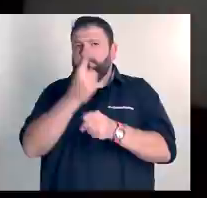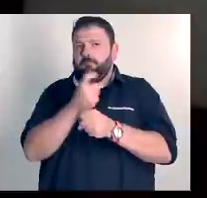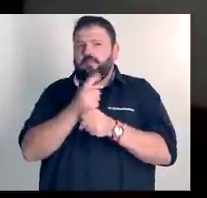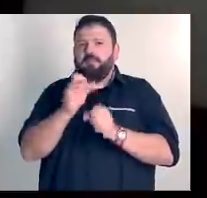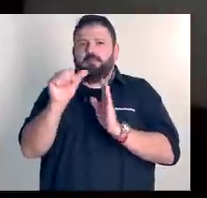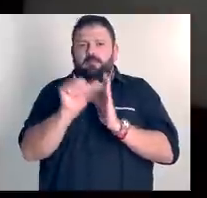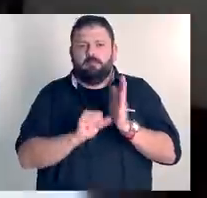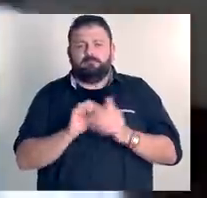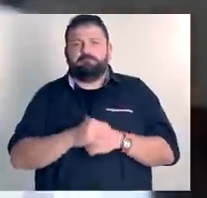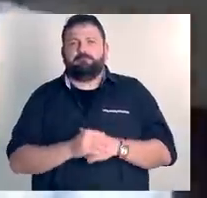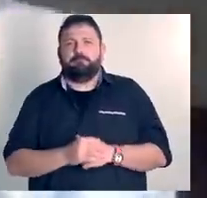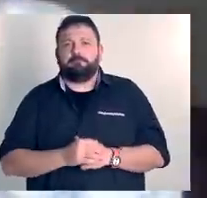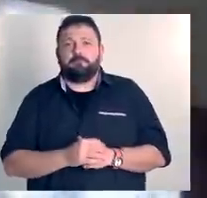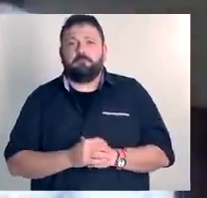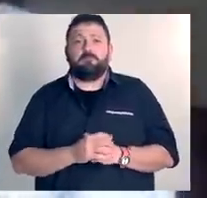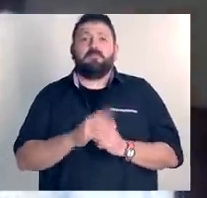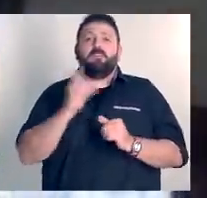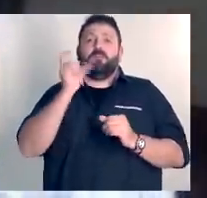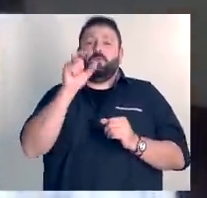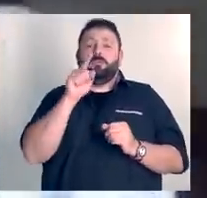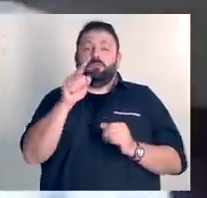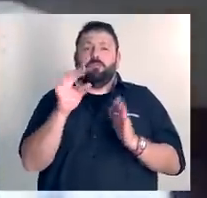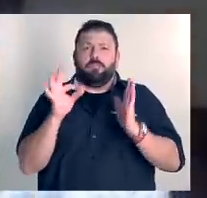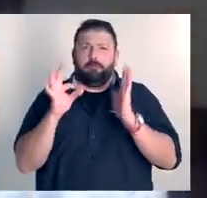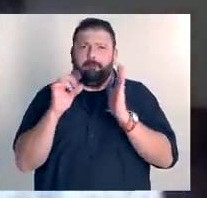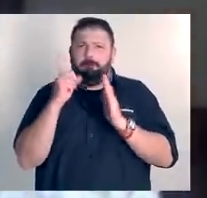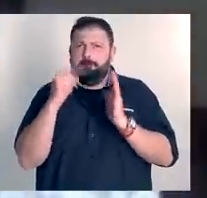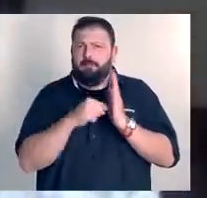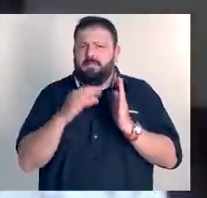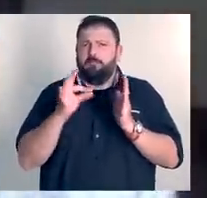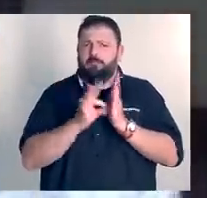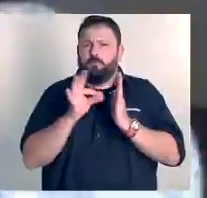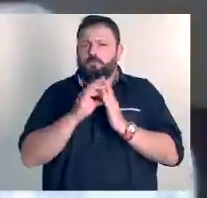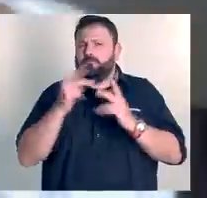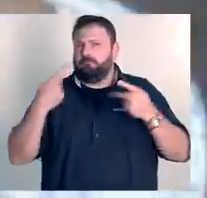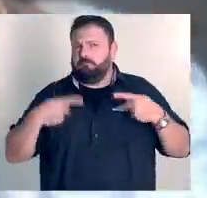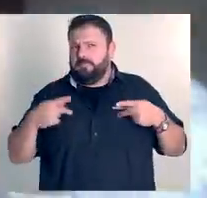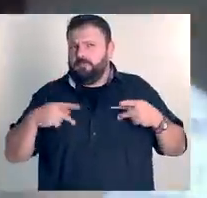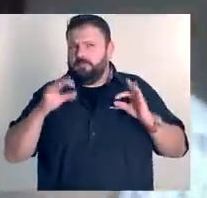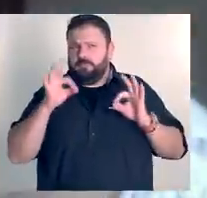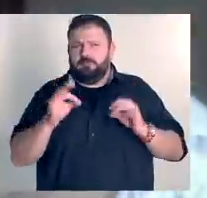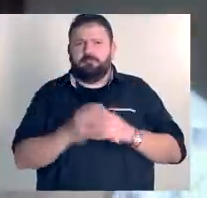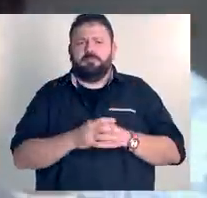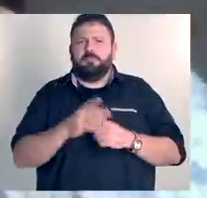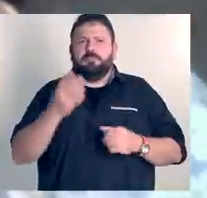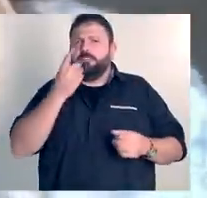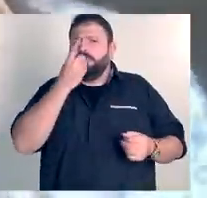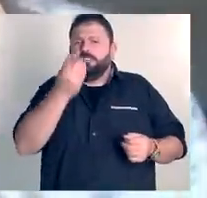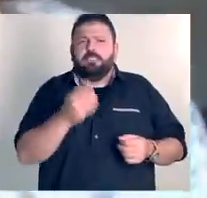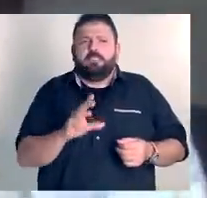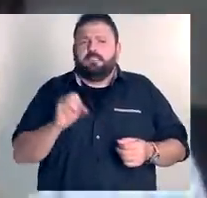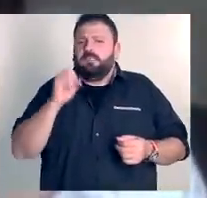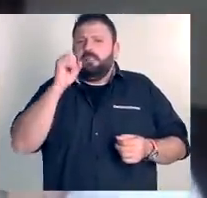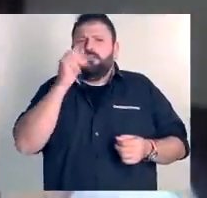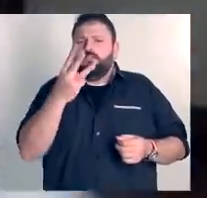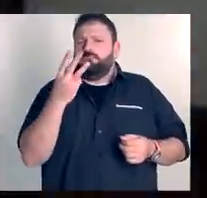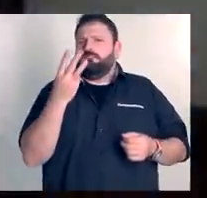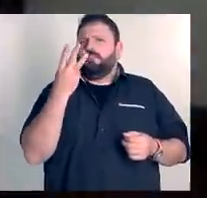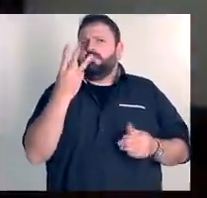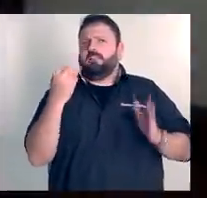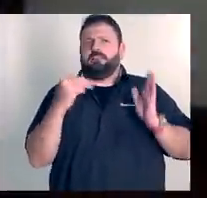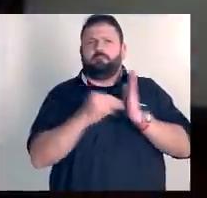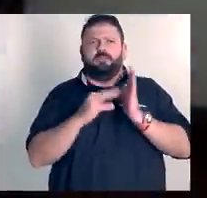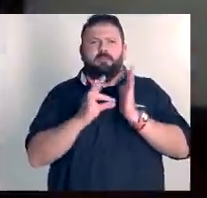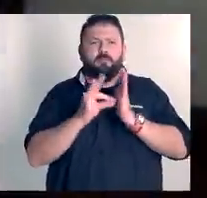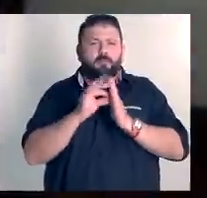te haces bronce supremo. Tú haces 1,000 puntos personales y 2,000 de grupo. Eso es lo menos que te piden. Ok, son 3,000 puntos. Tú